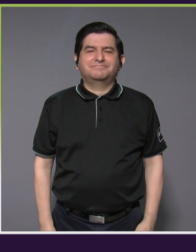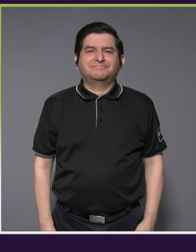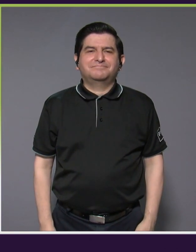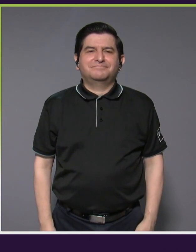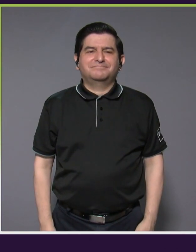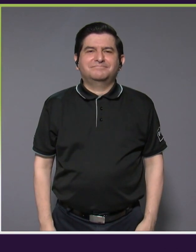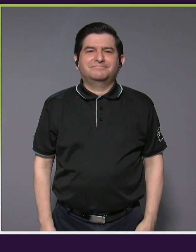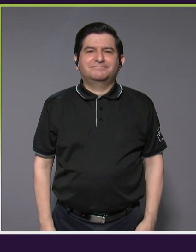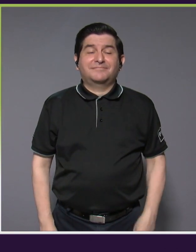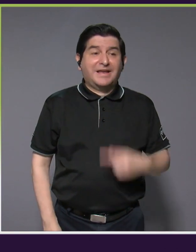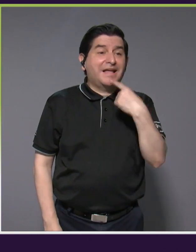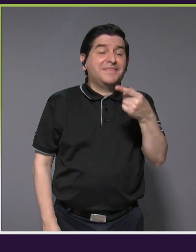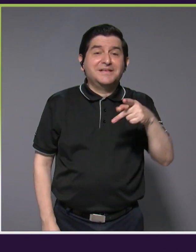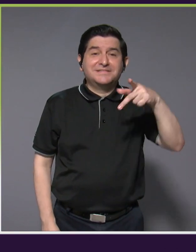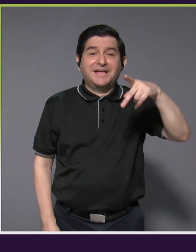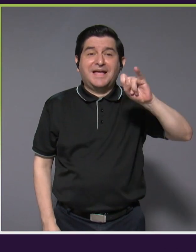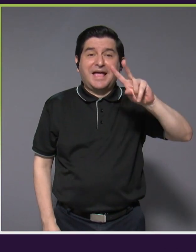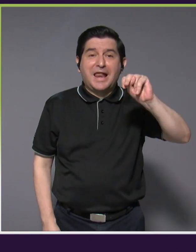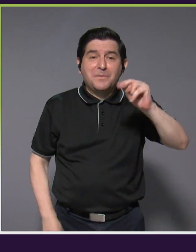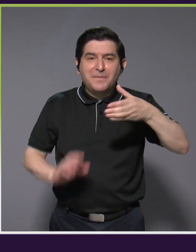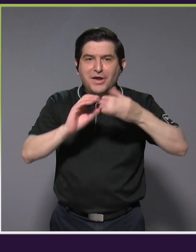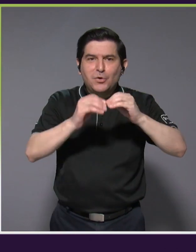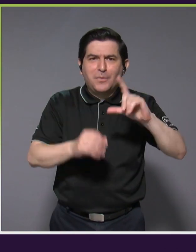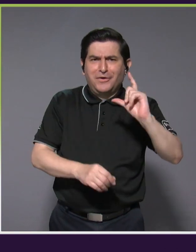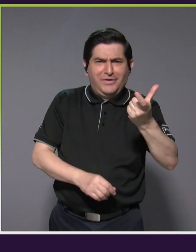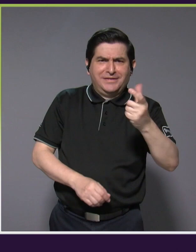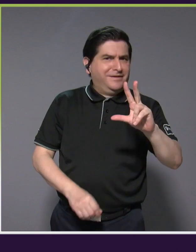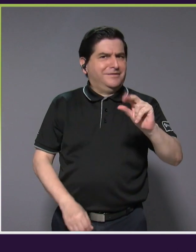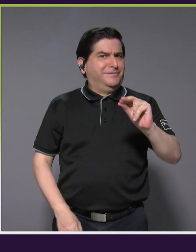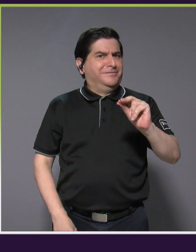La siguiente vez en el ping de su.